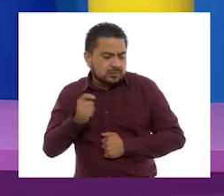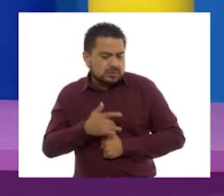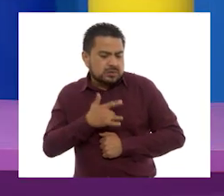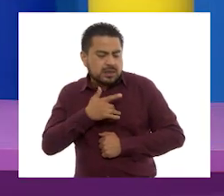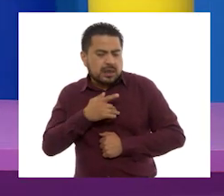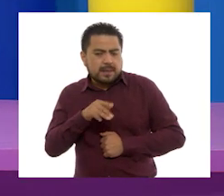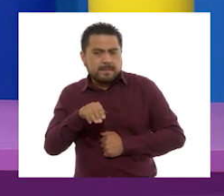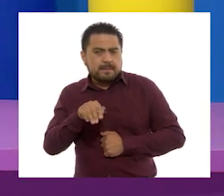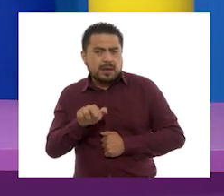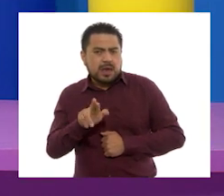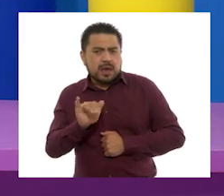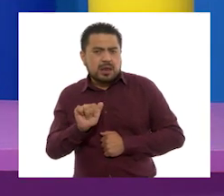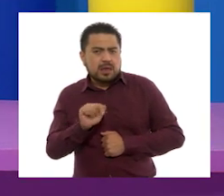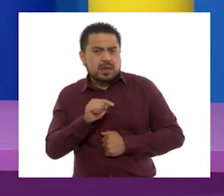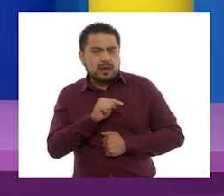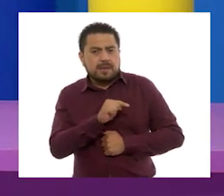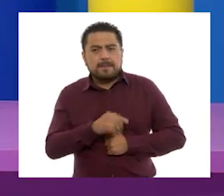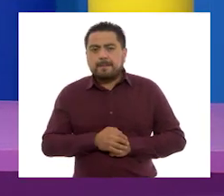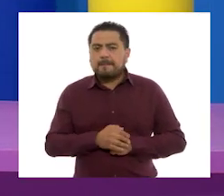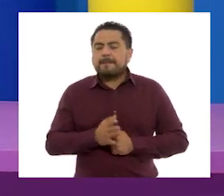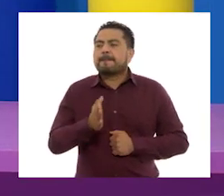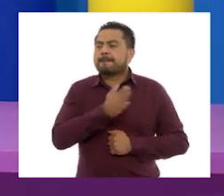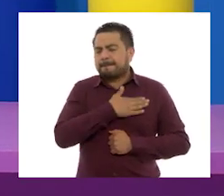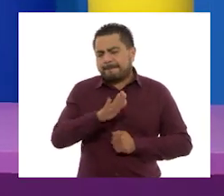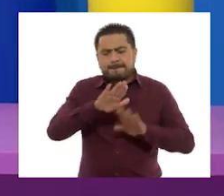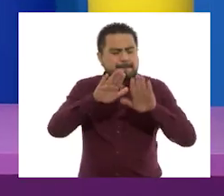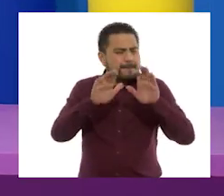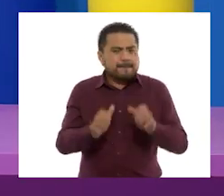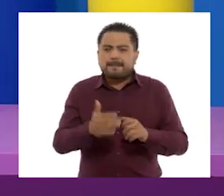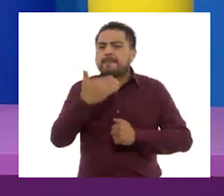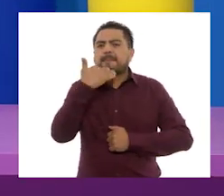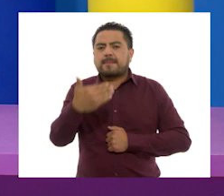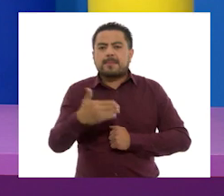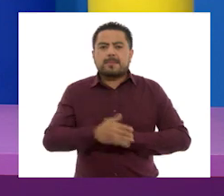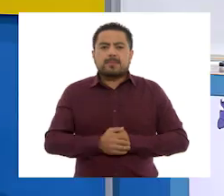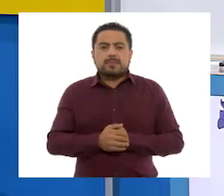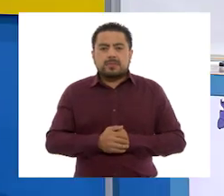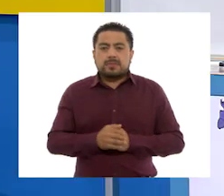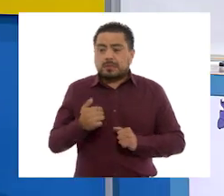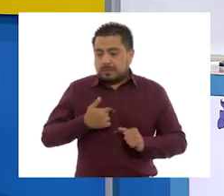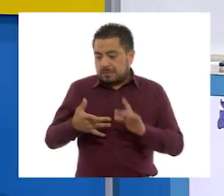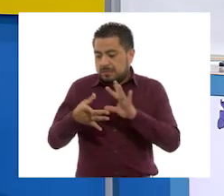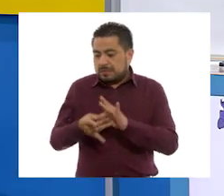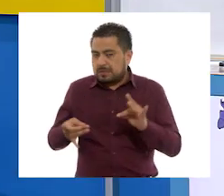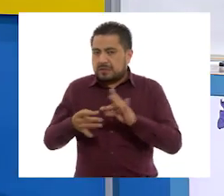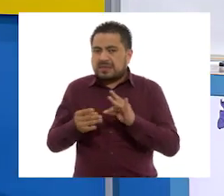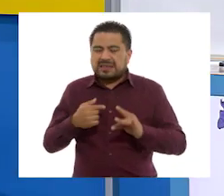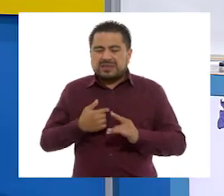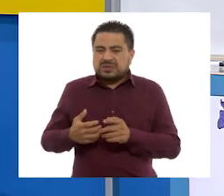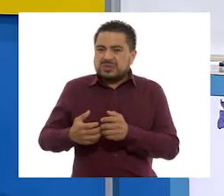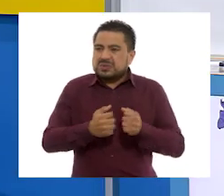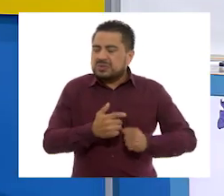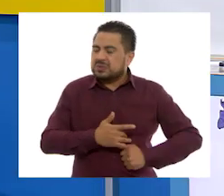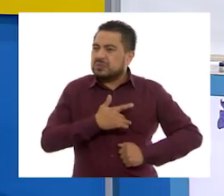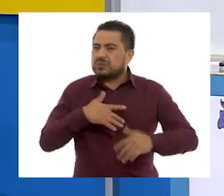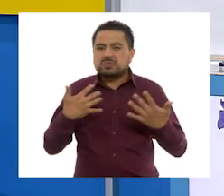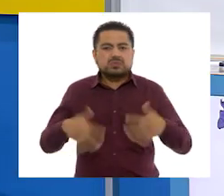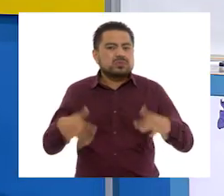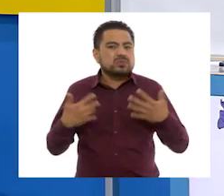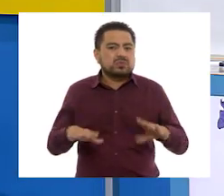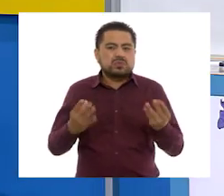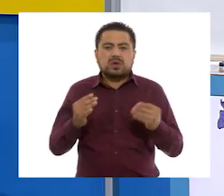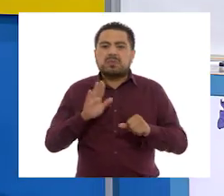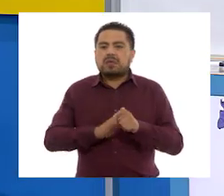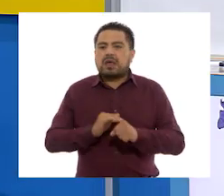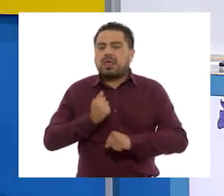María? Bueno, está bien. Pues te cuento, Raulito, yo me estresé mucho porque vi que ya iba a